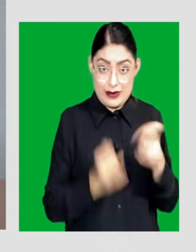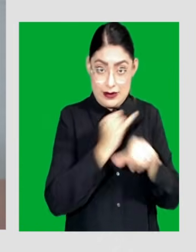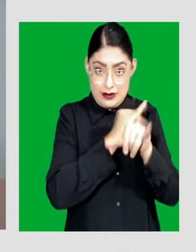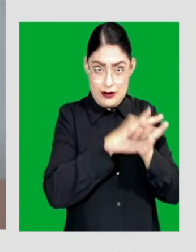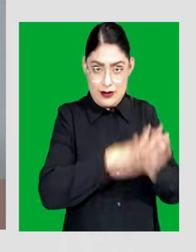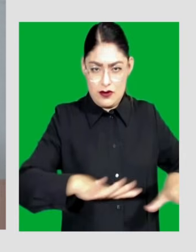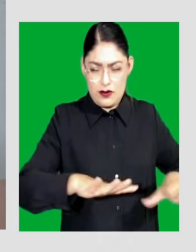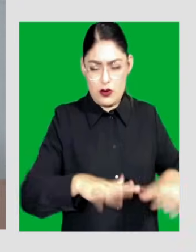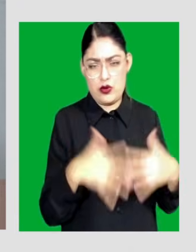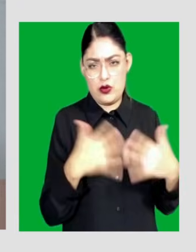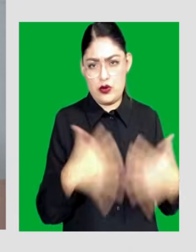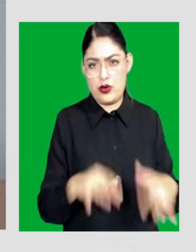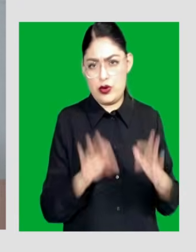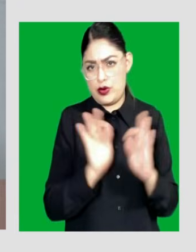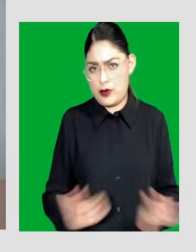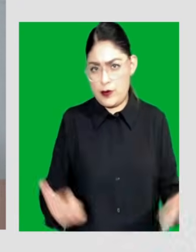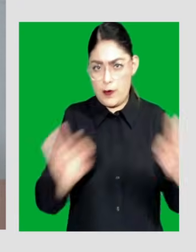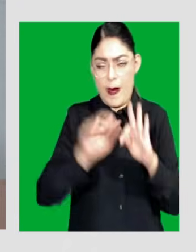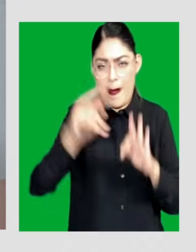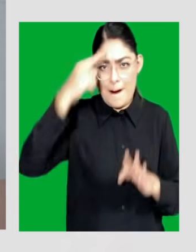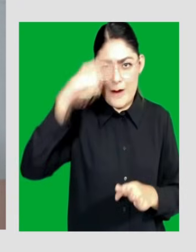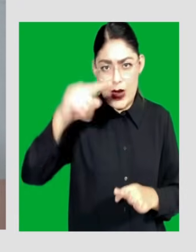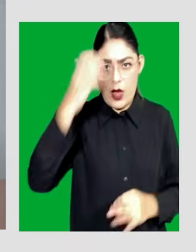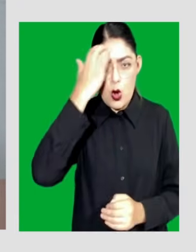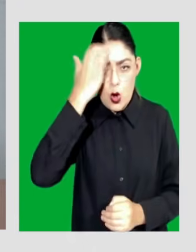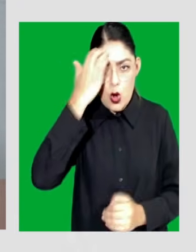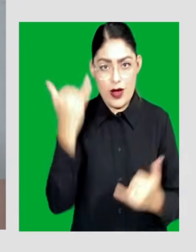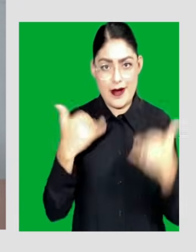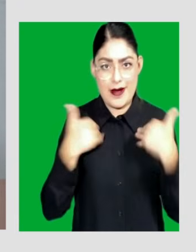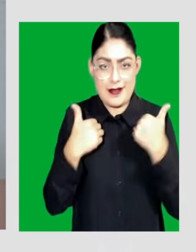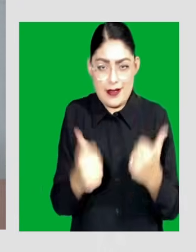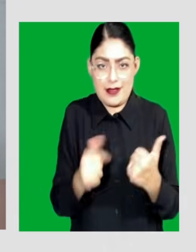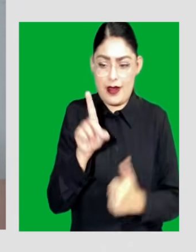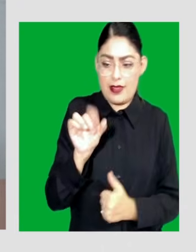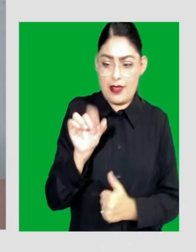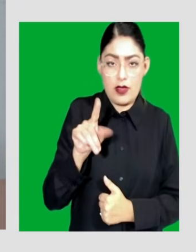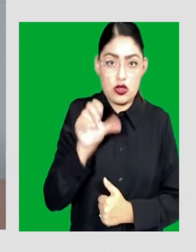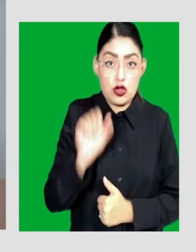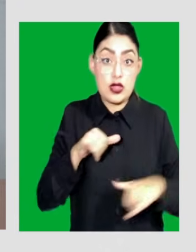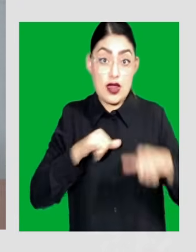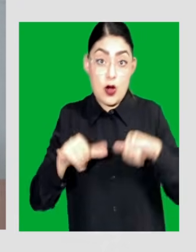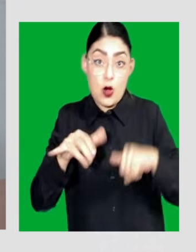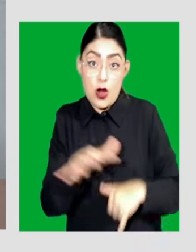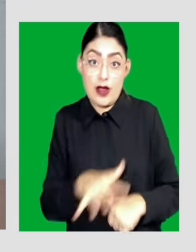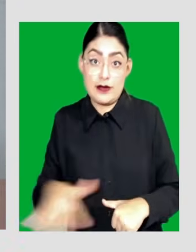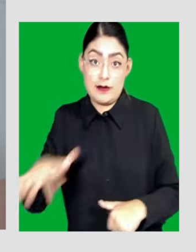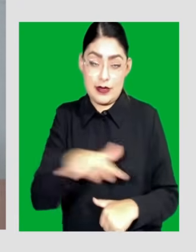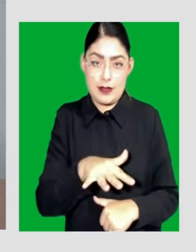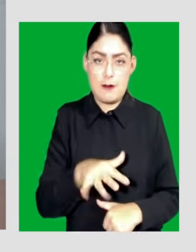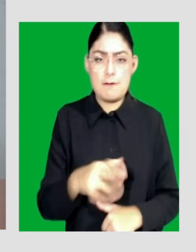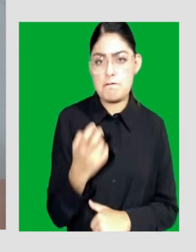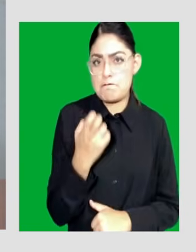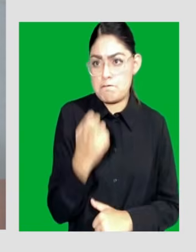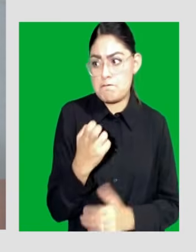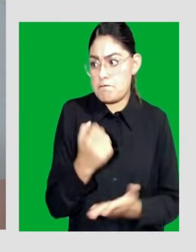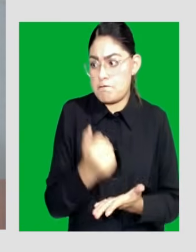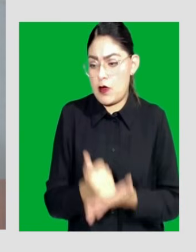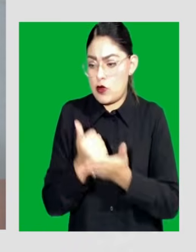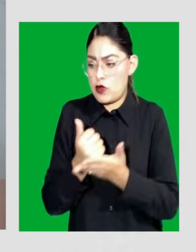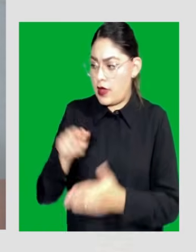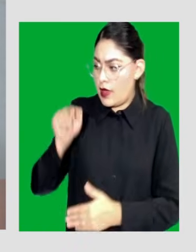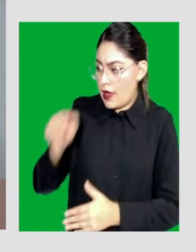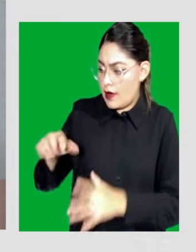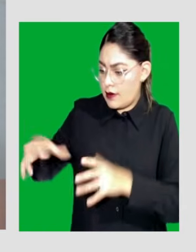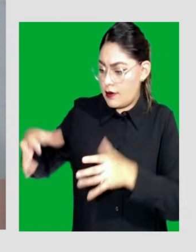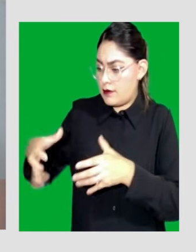geográfica se han vuelto indispensables para visualizar y comprender datos geoespaciales, contribuyendo de manera significativa a